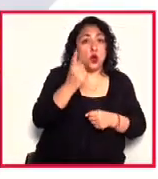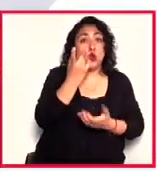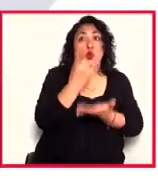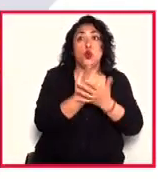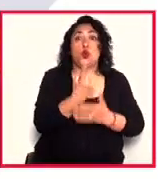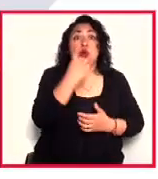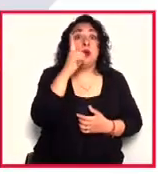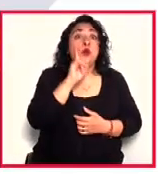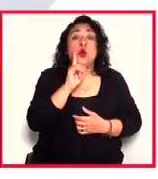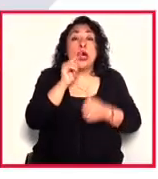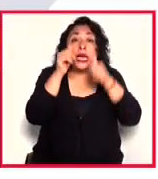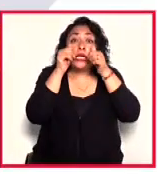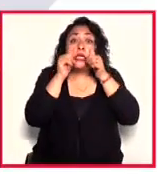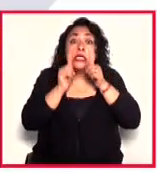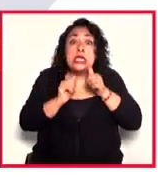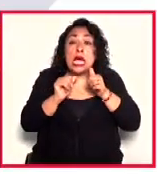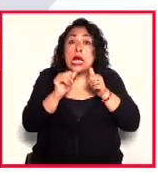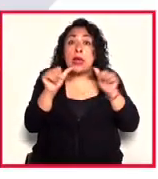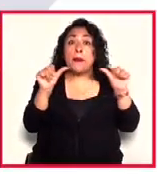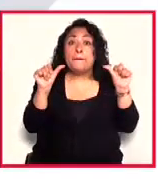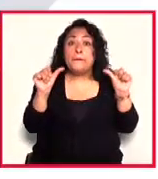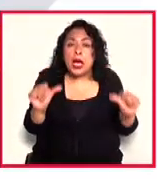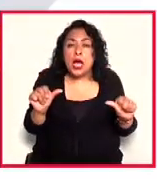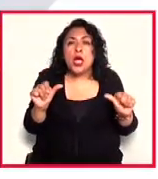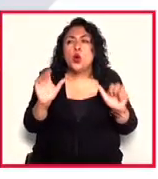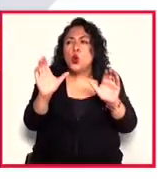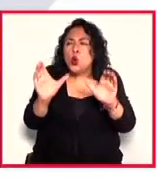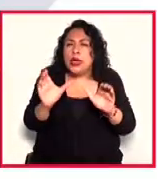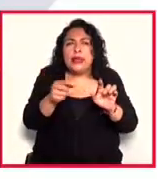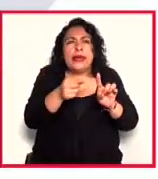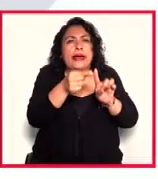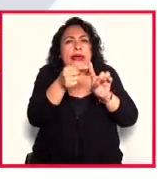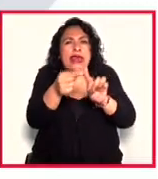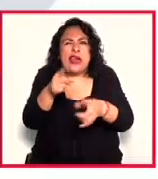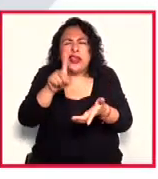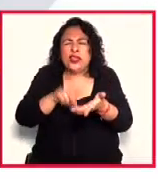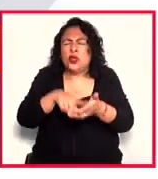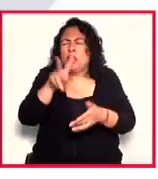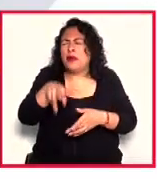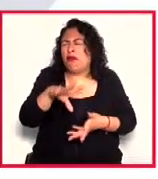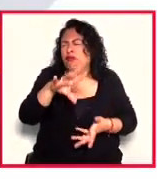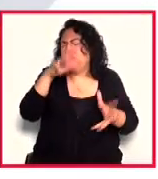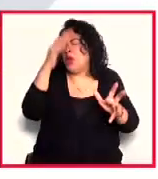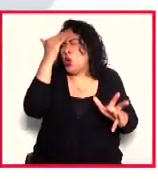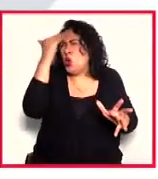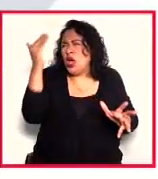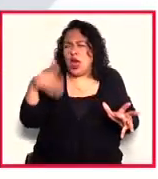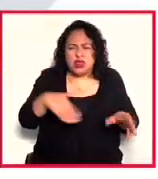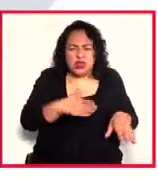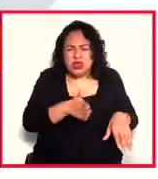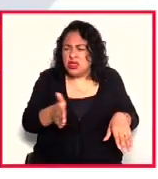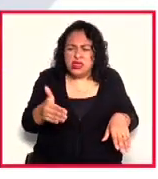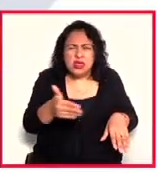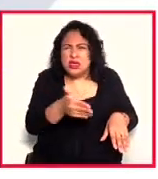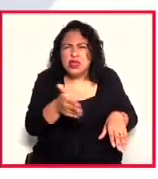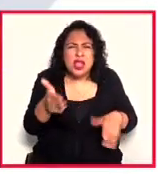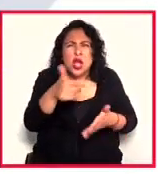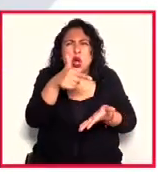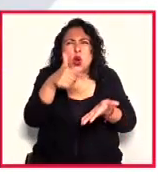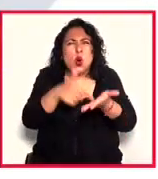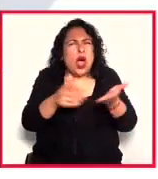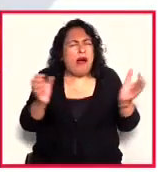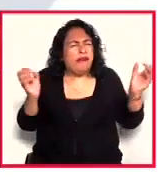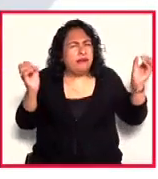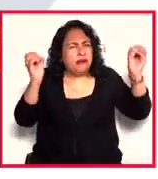ciega, va cuidando y va guiando a través de este infierno, de este laberinto, de este lugar de